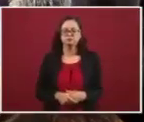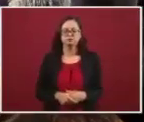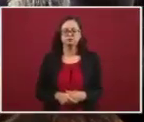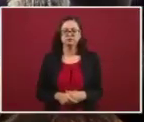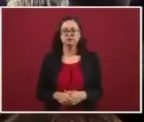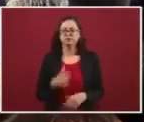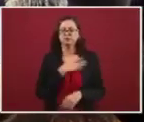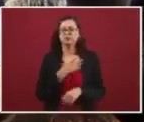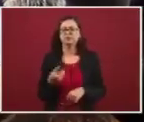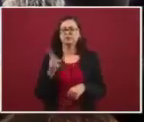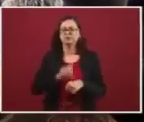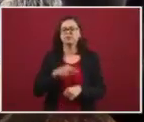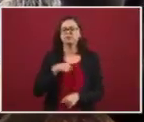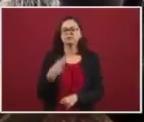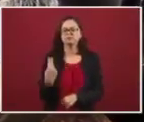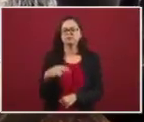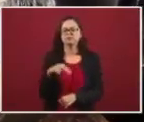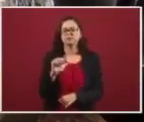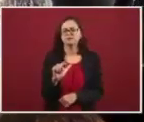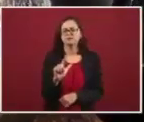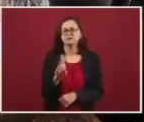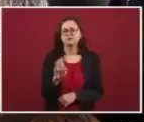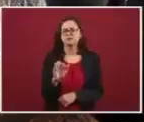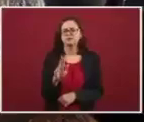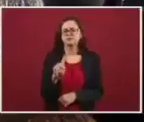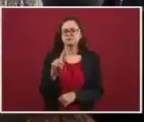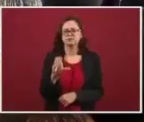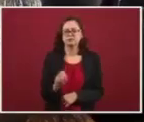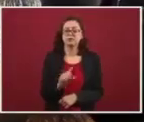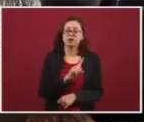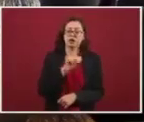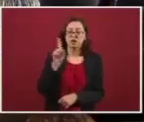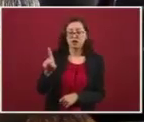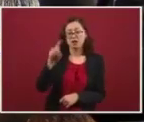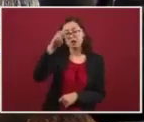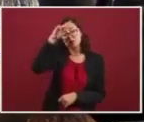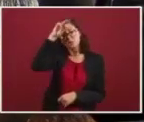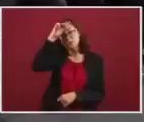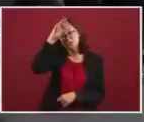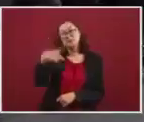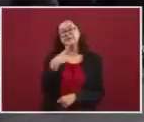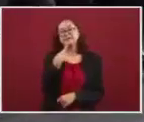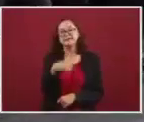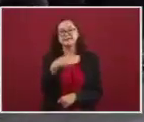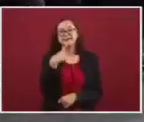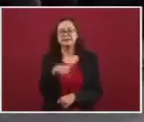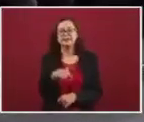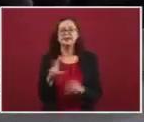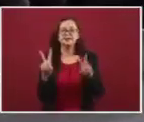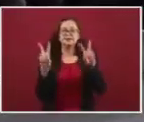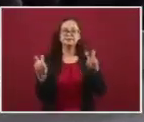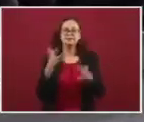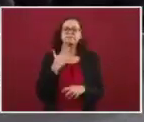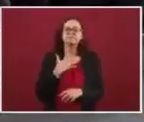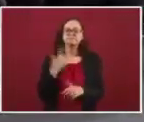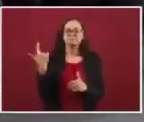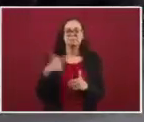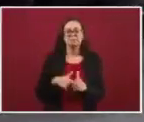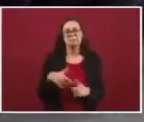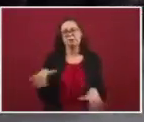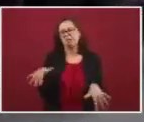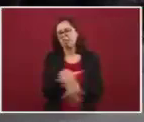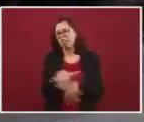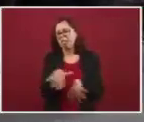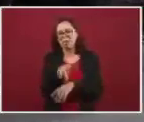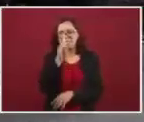Buenos días, presidente. Alberto Rodríguez, de CDP Noticias. En Monterrey se están quejando de que la gasolina es de peor calidad que